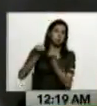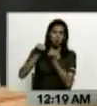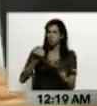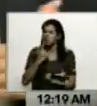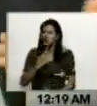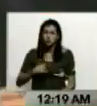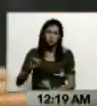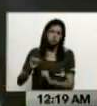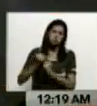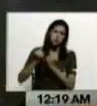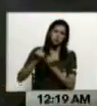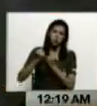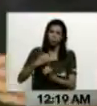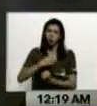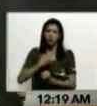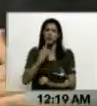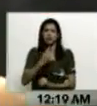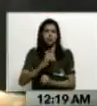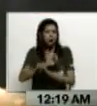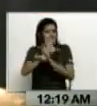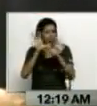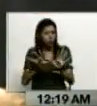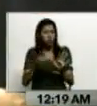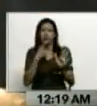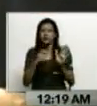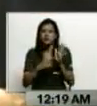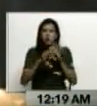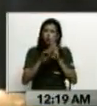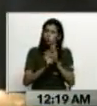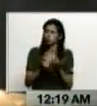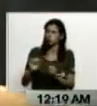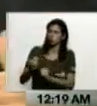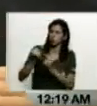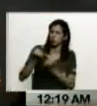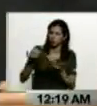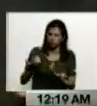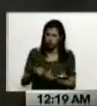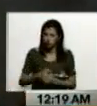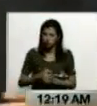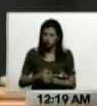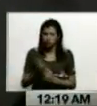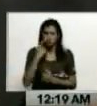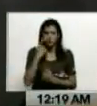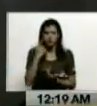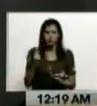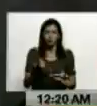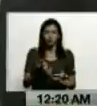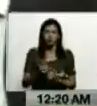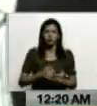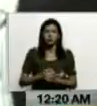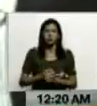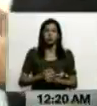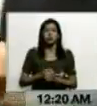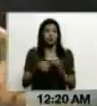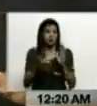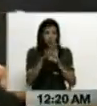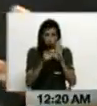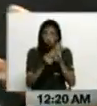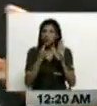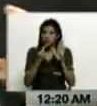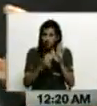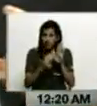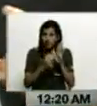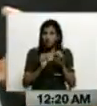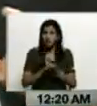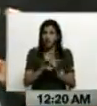puertas para poder expresar democráticamente lo que está en la Constitución Entonces estamos viendo Cuáles son los resquicios y está esa figura que